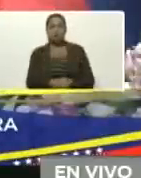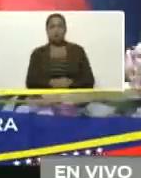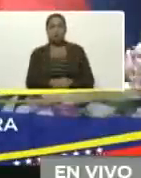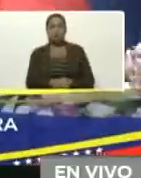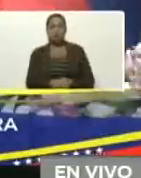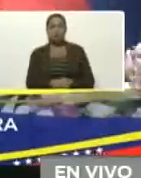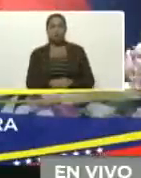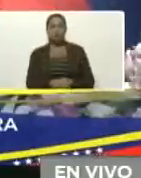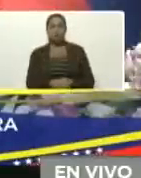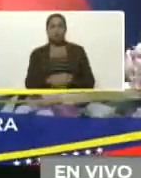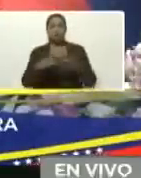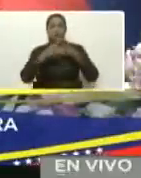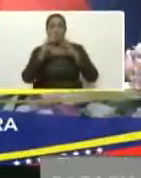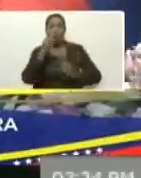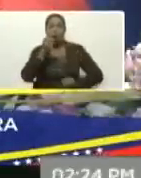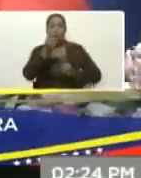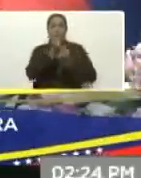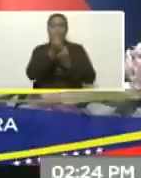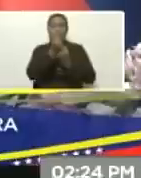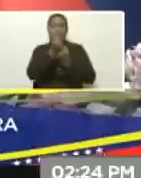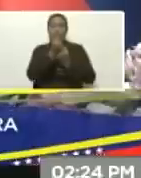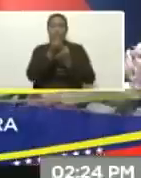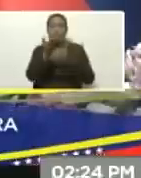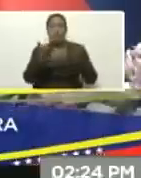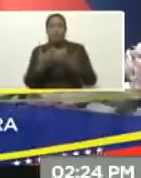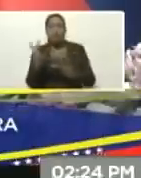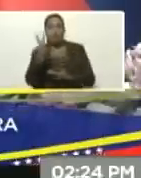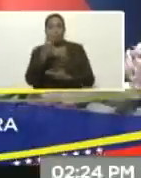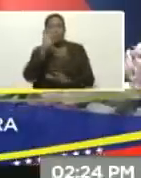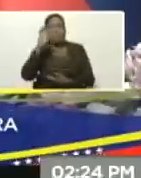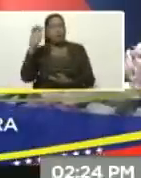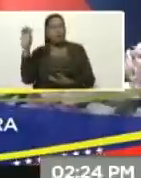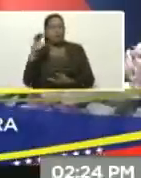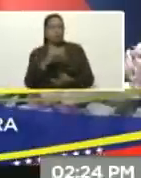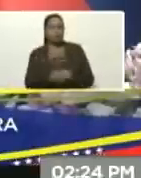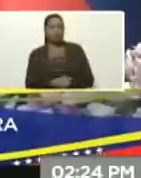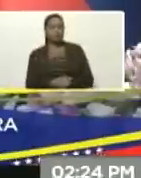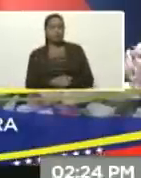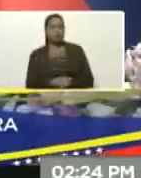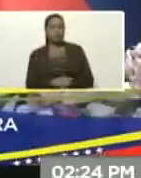y de la cooperación entre nuestros dos países.